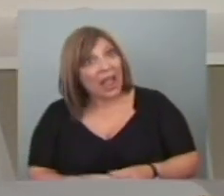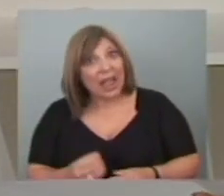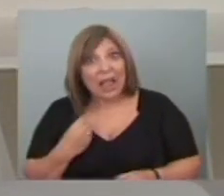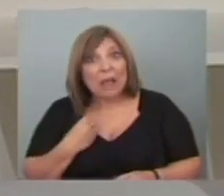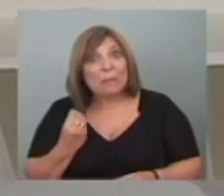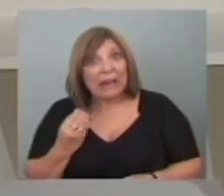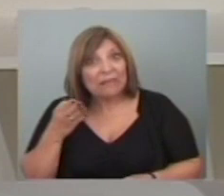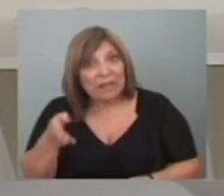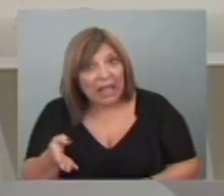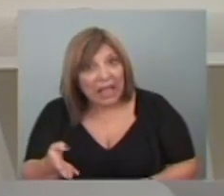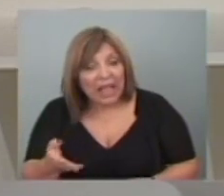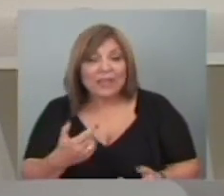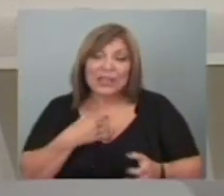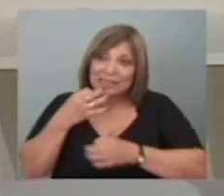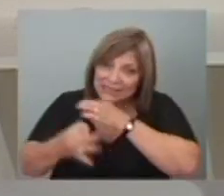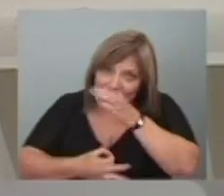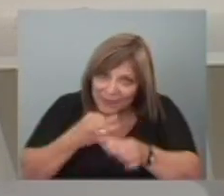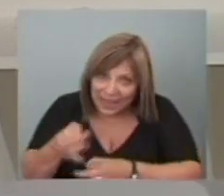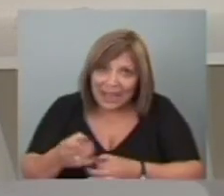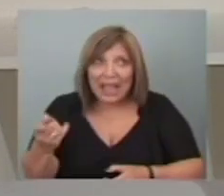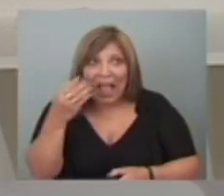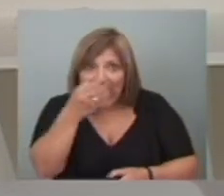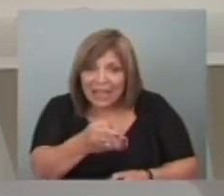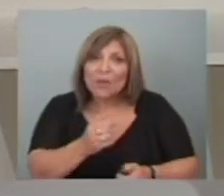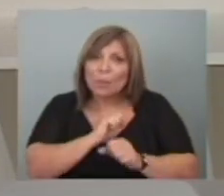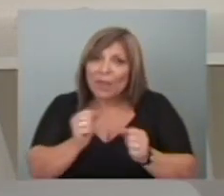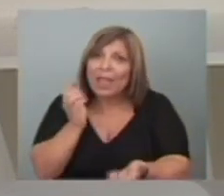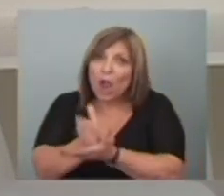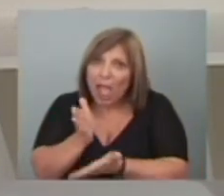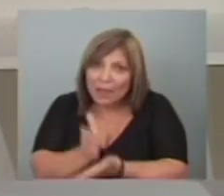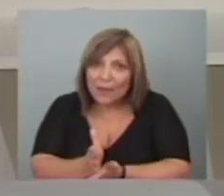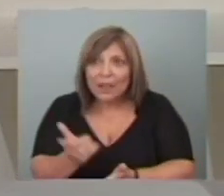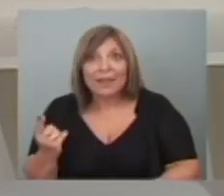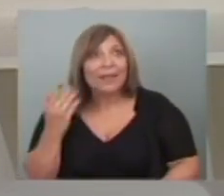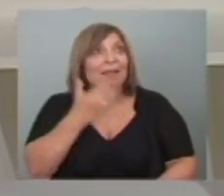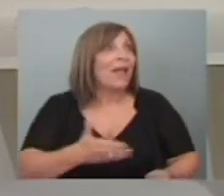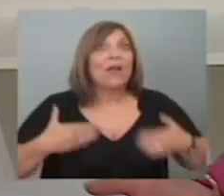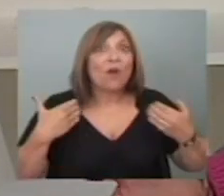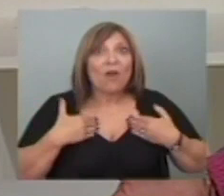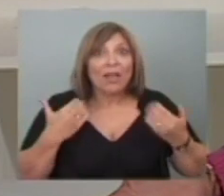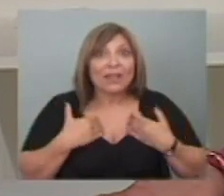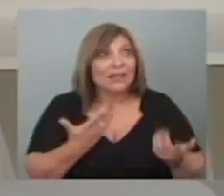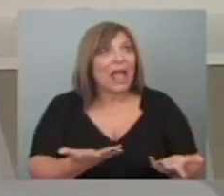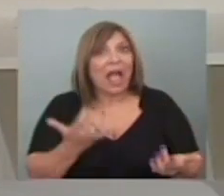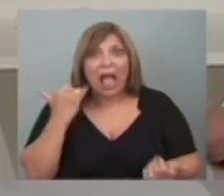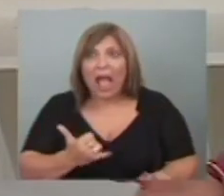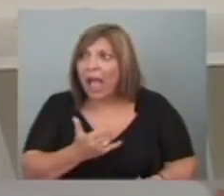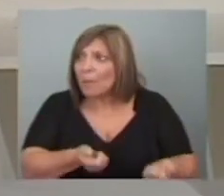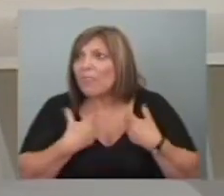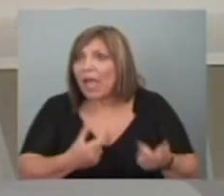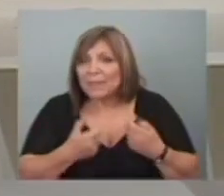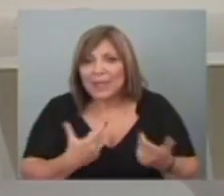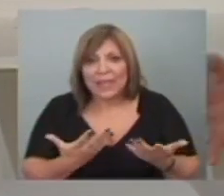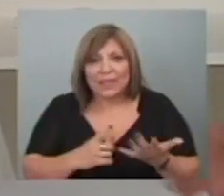voy allí? Entonces te explicamos que puede colaborar en muchas cosas, y allí van y quedan contentísimos, pero eso es fantástico, y miren,